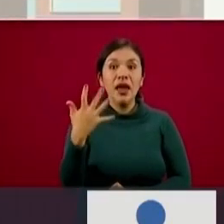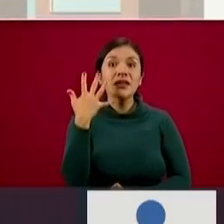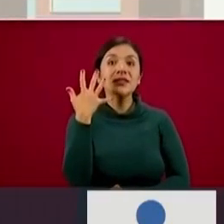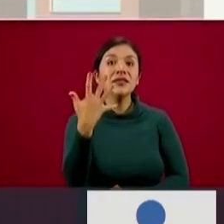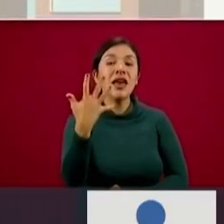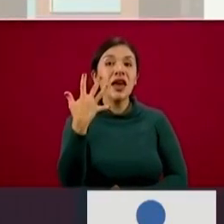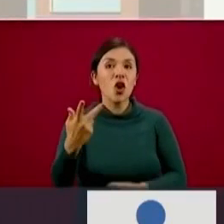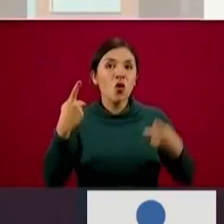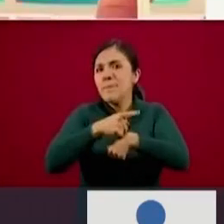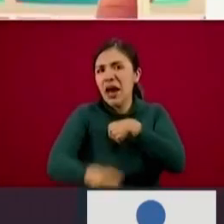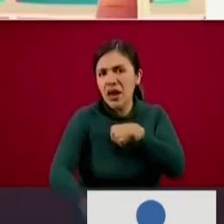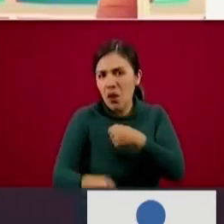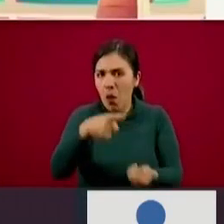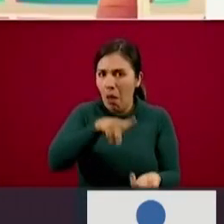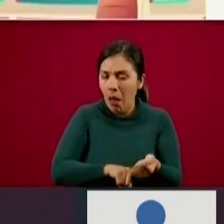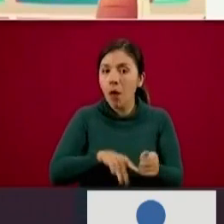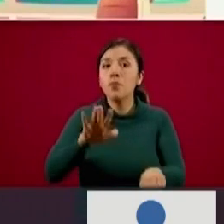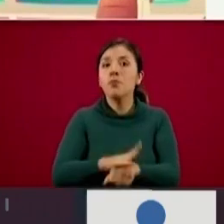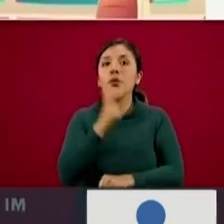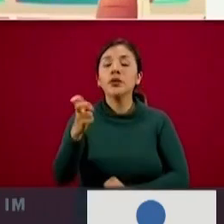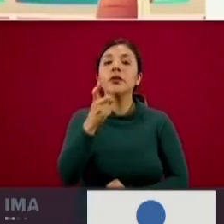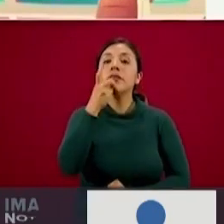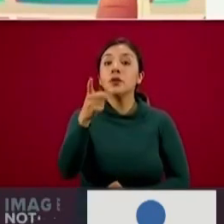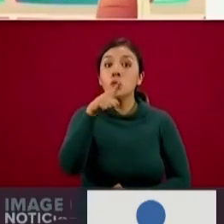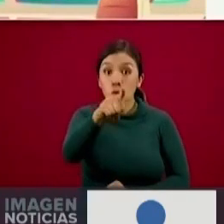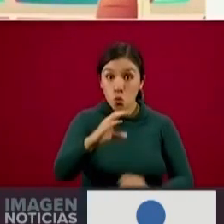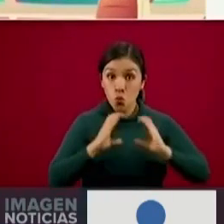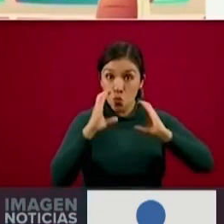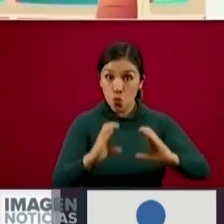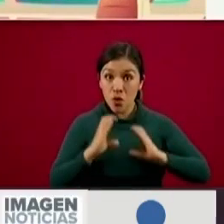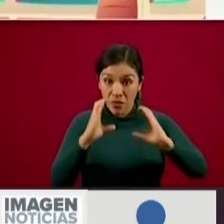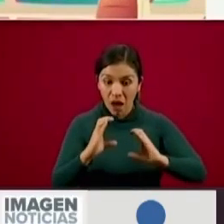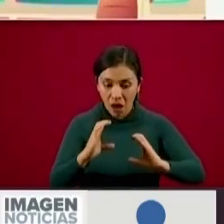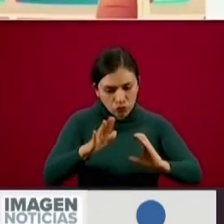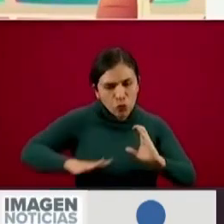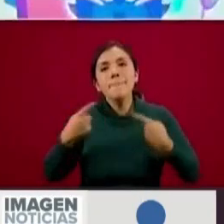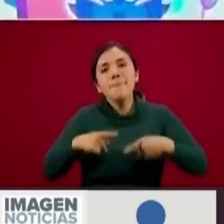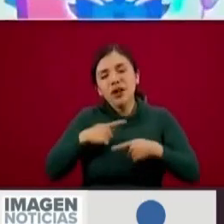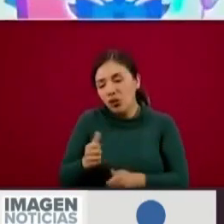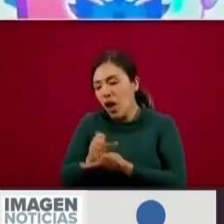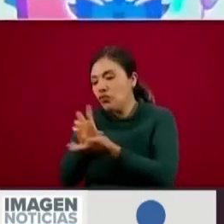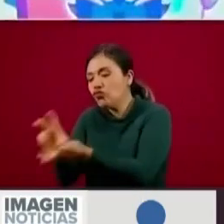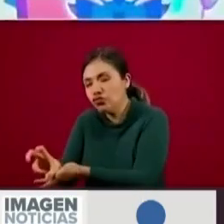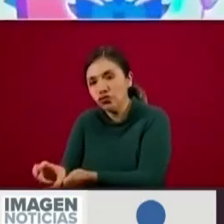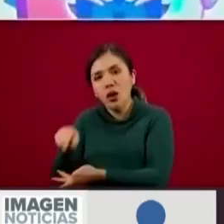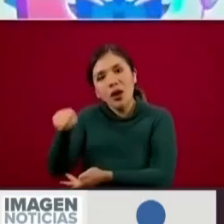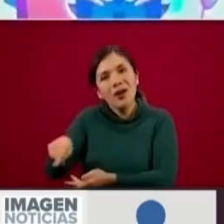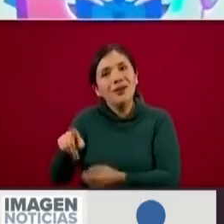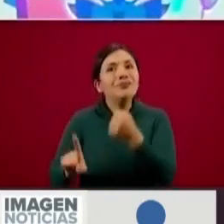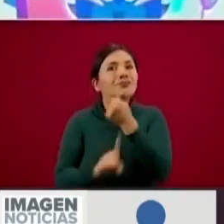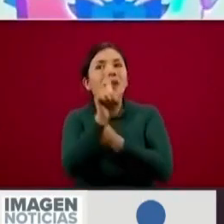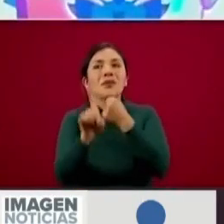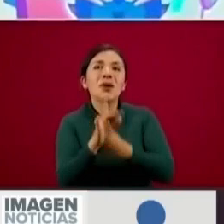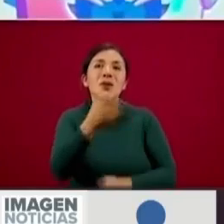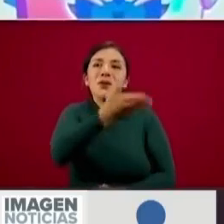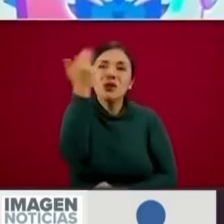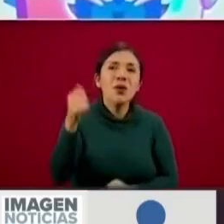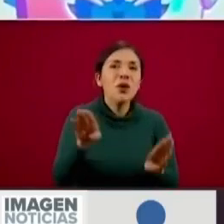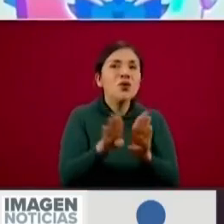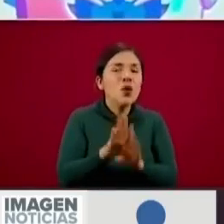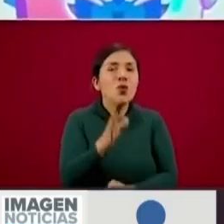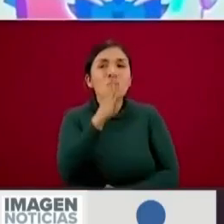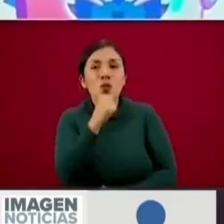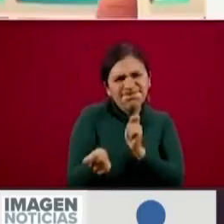que acompañarán a susana distancia para informar sobre el comité 19 los cuatro forman el escuadrón de la